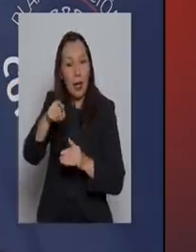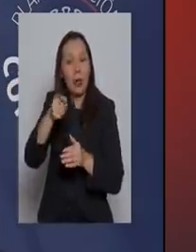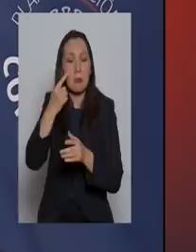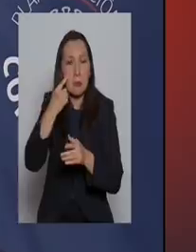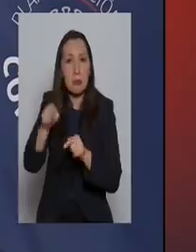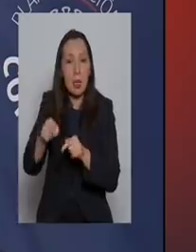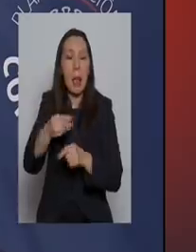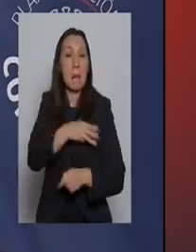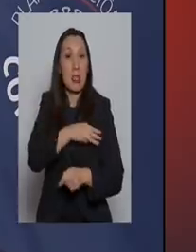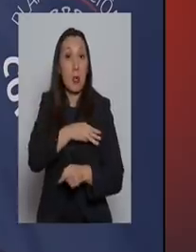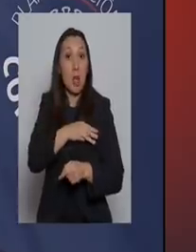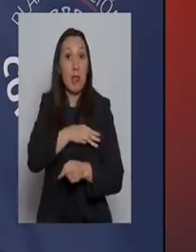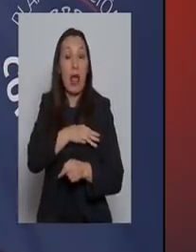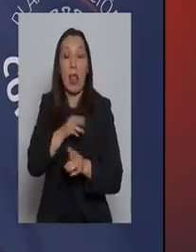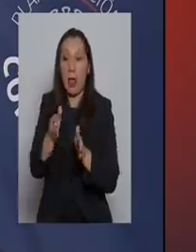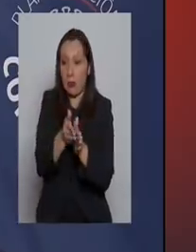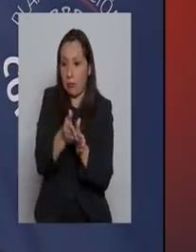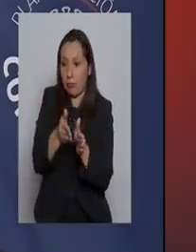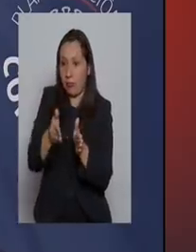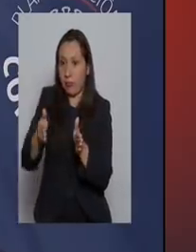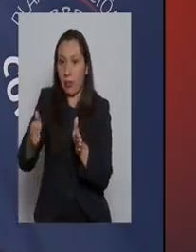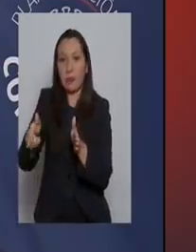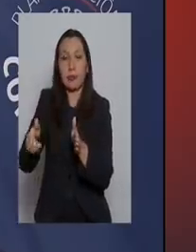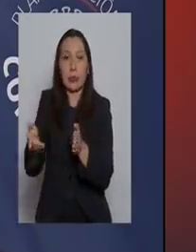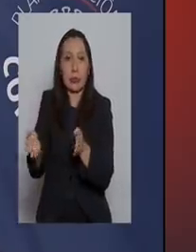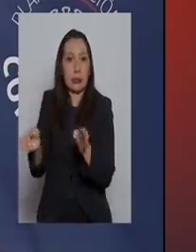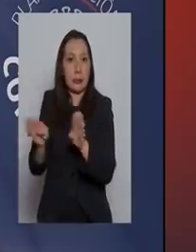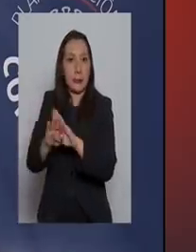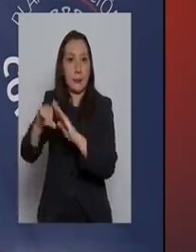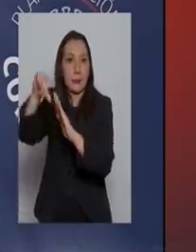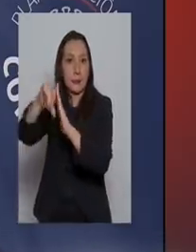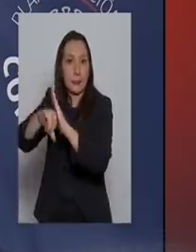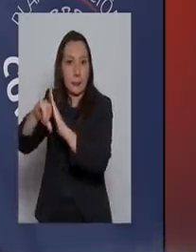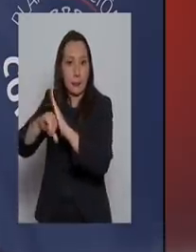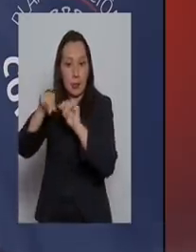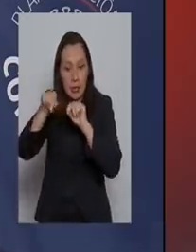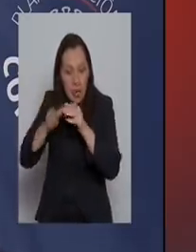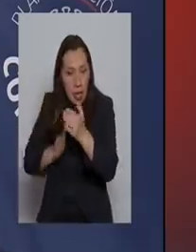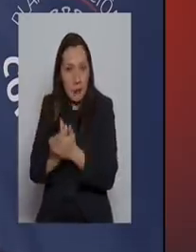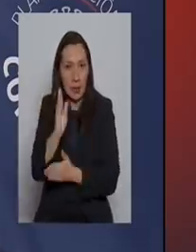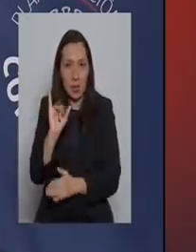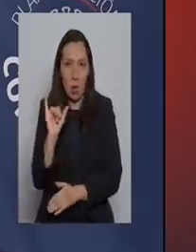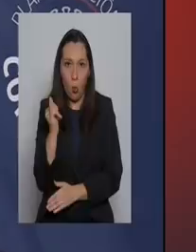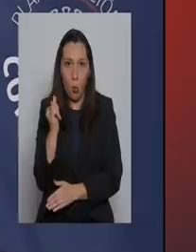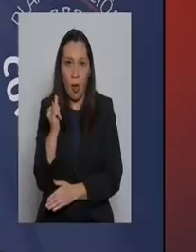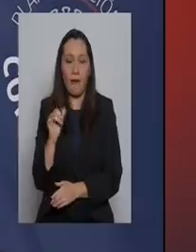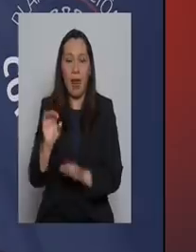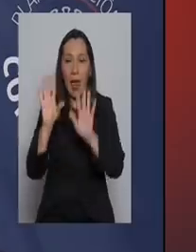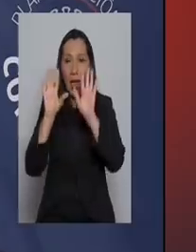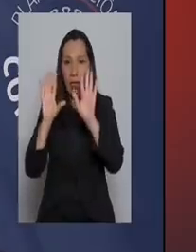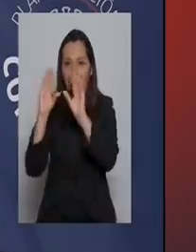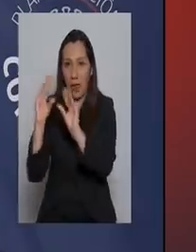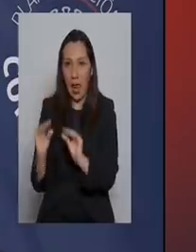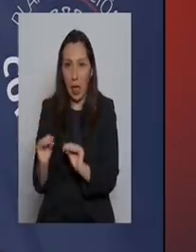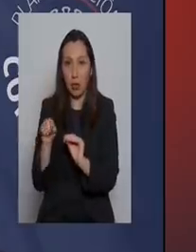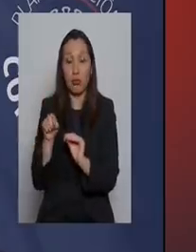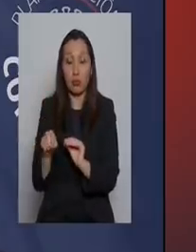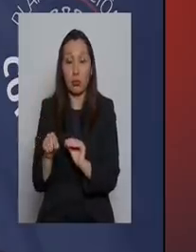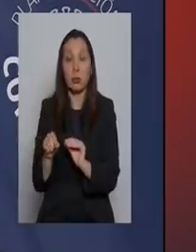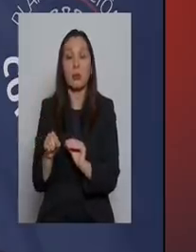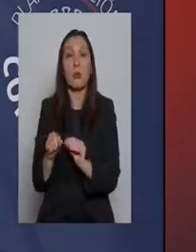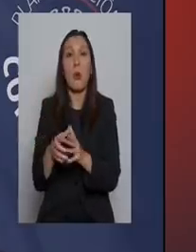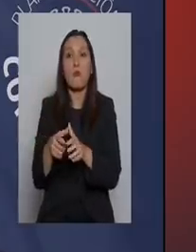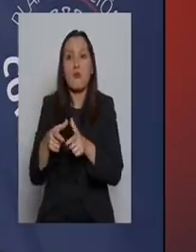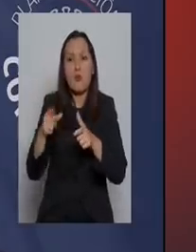de la región metropolitana, queda en cuarentena desde este día jueves a las 22 horas por